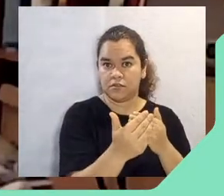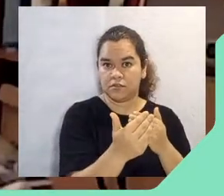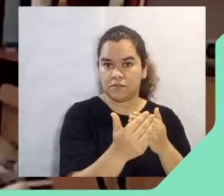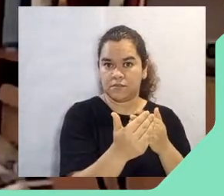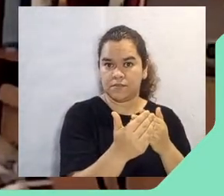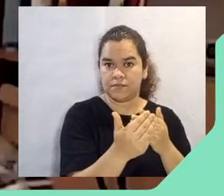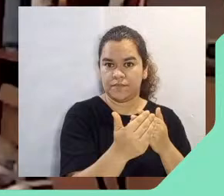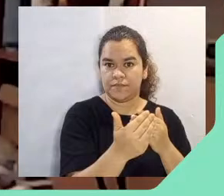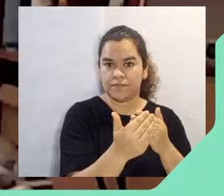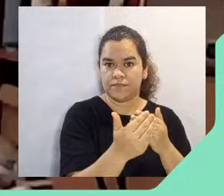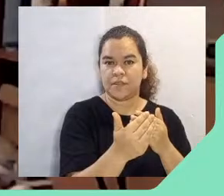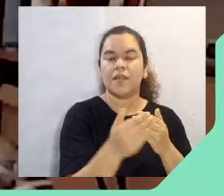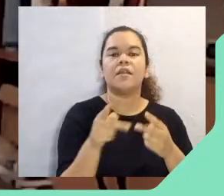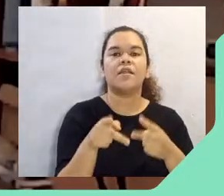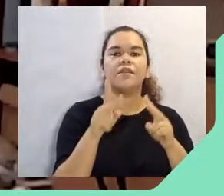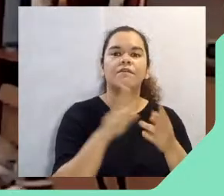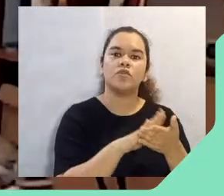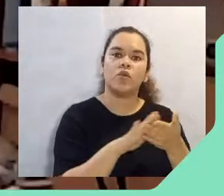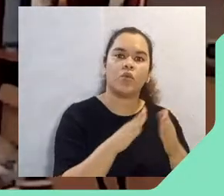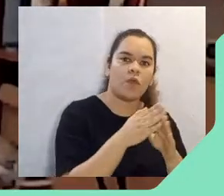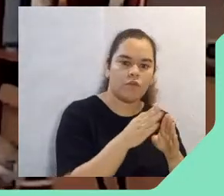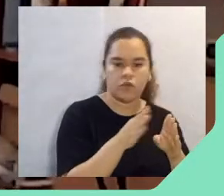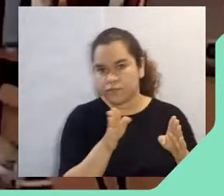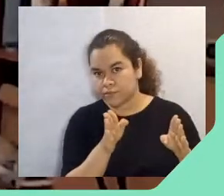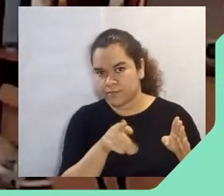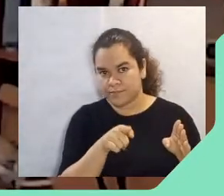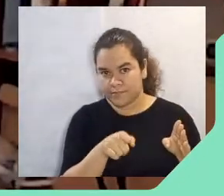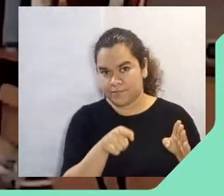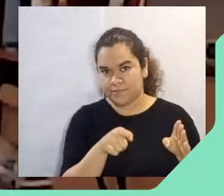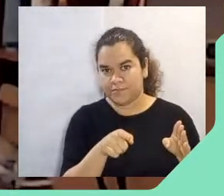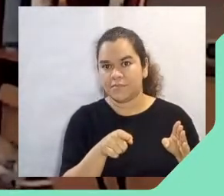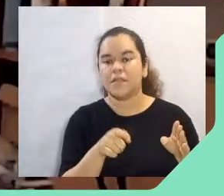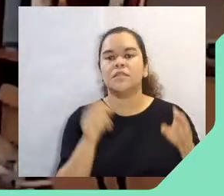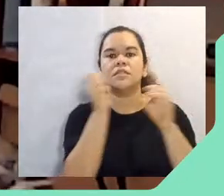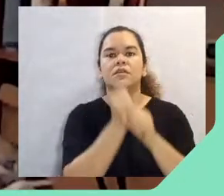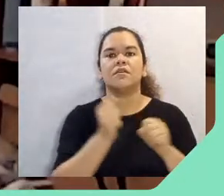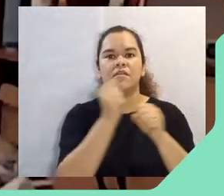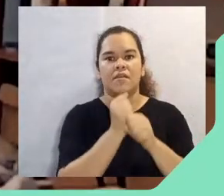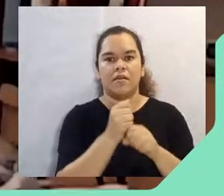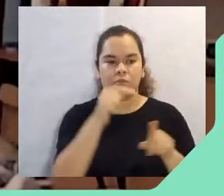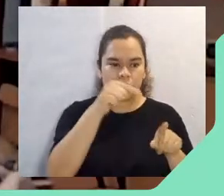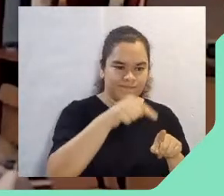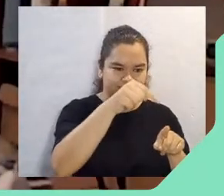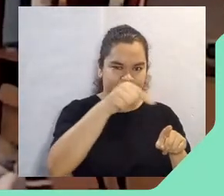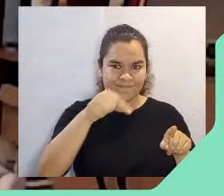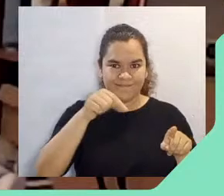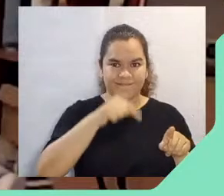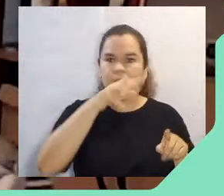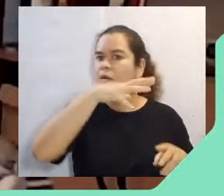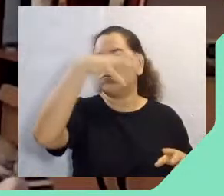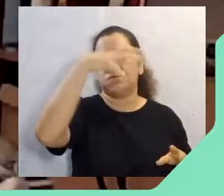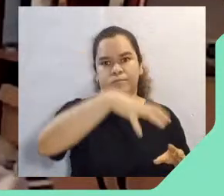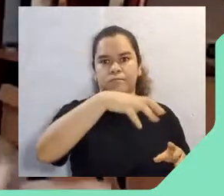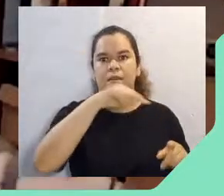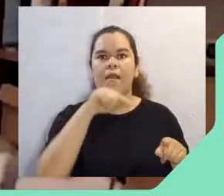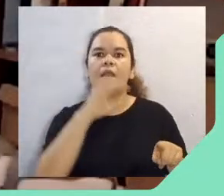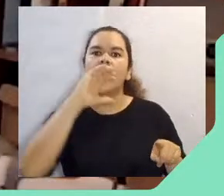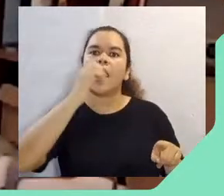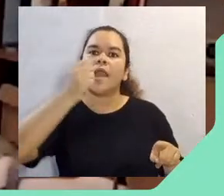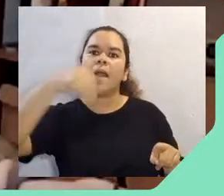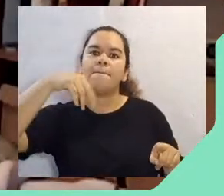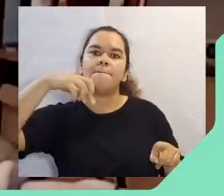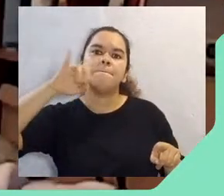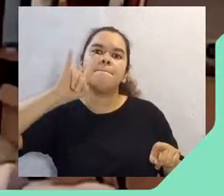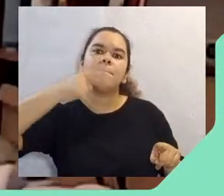edificio que se encuentra a la derecha del acceso al campus es el módulo de ingeniería, donde se dictan la mayoría de las materias, en realidad todas las